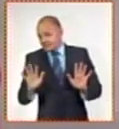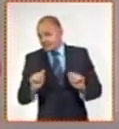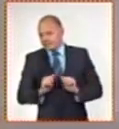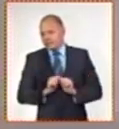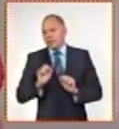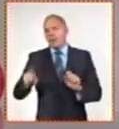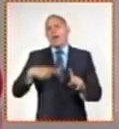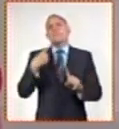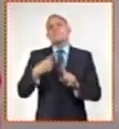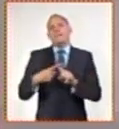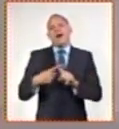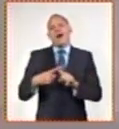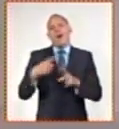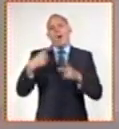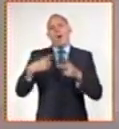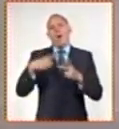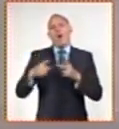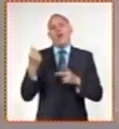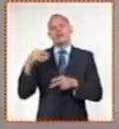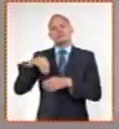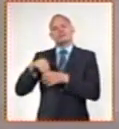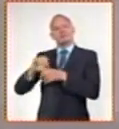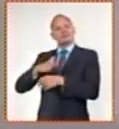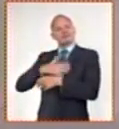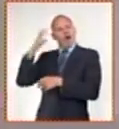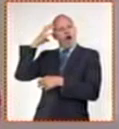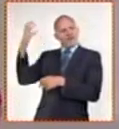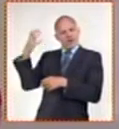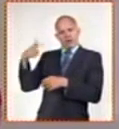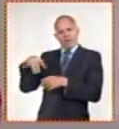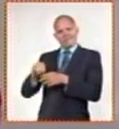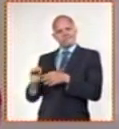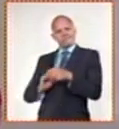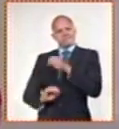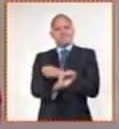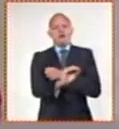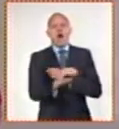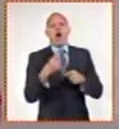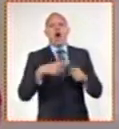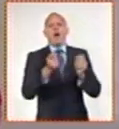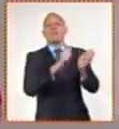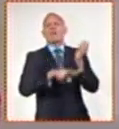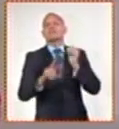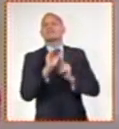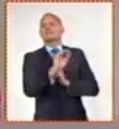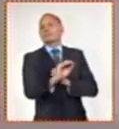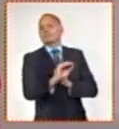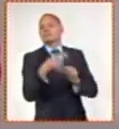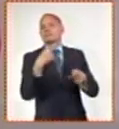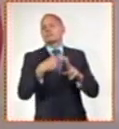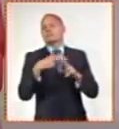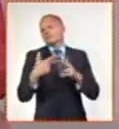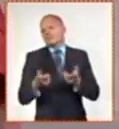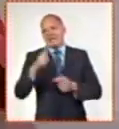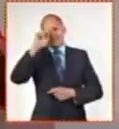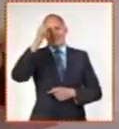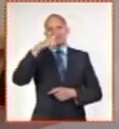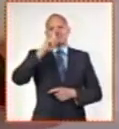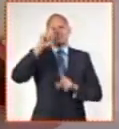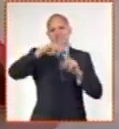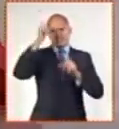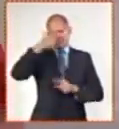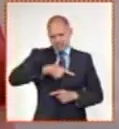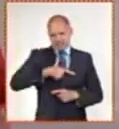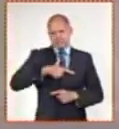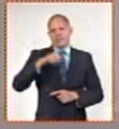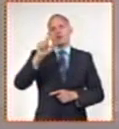desvío de recursos del Estado Nacional a la provincia de Santa Cruz. Allí